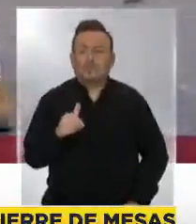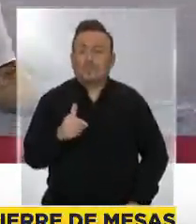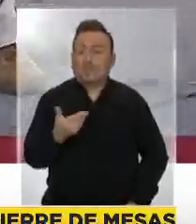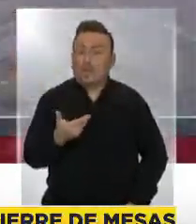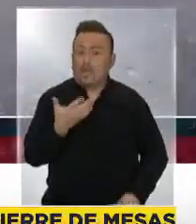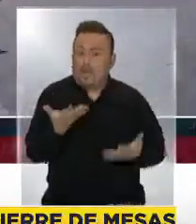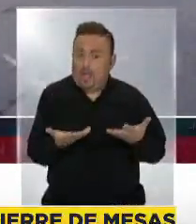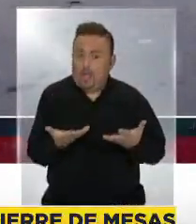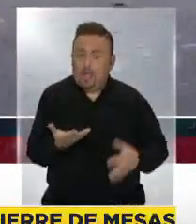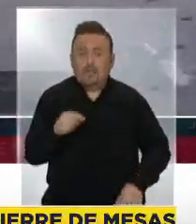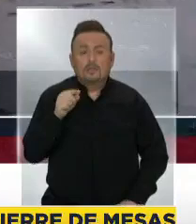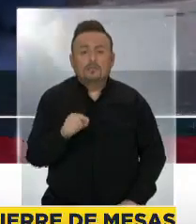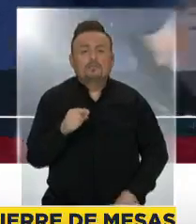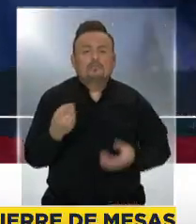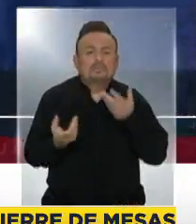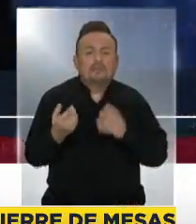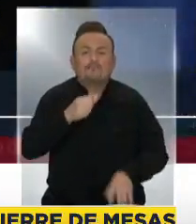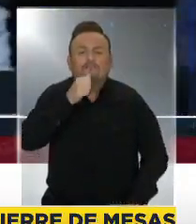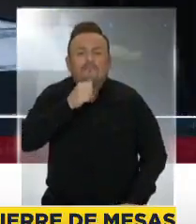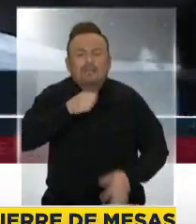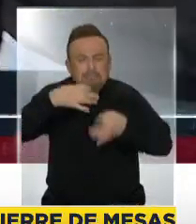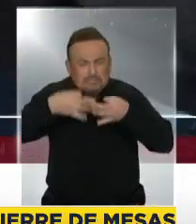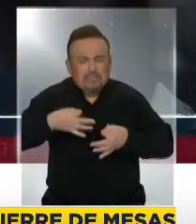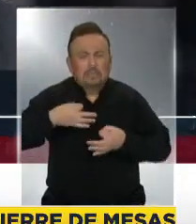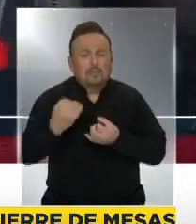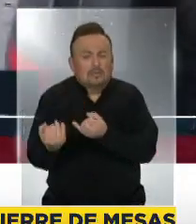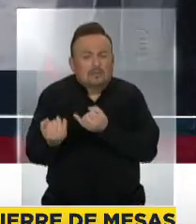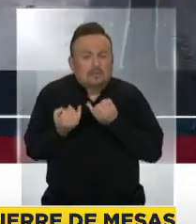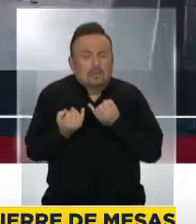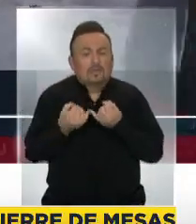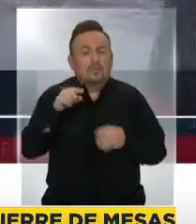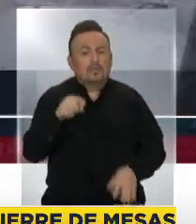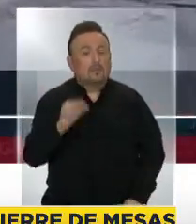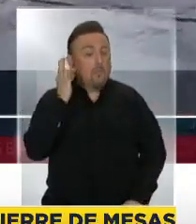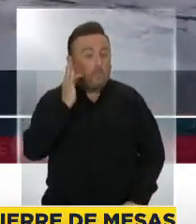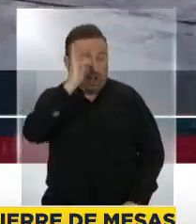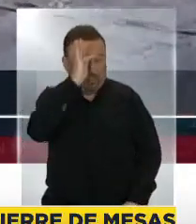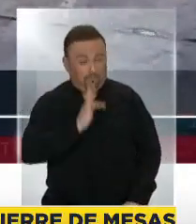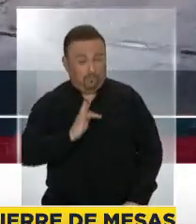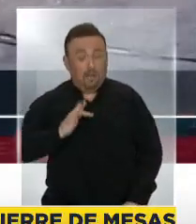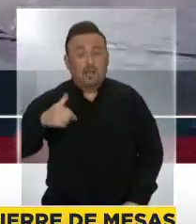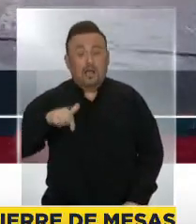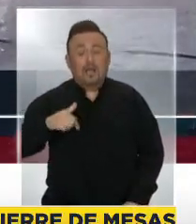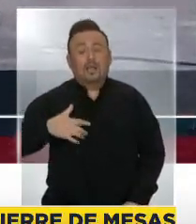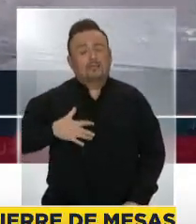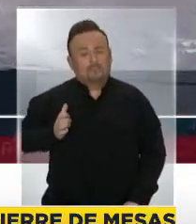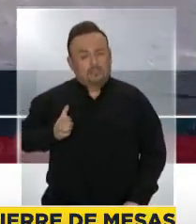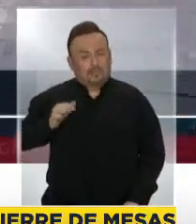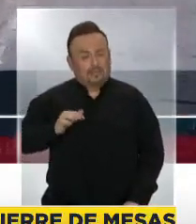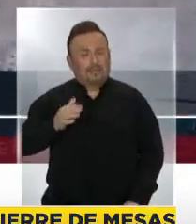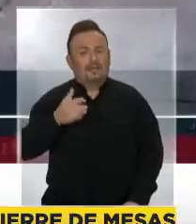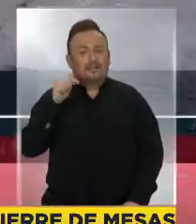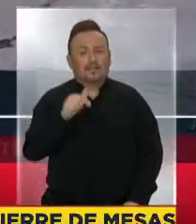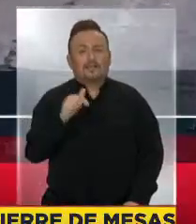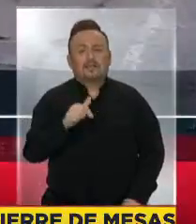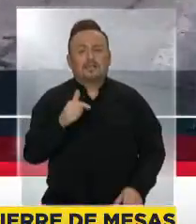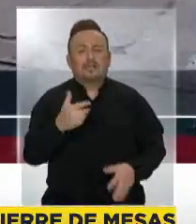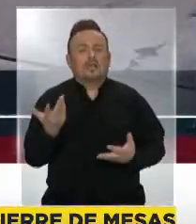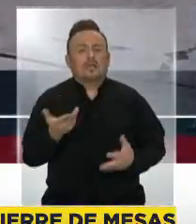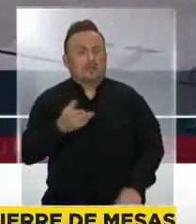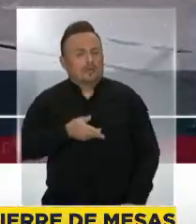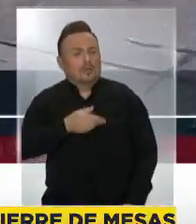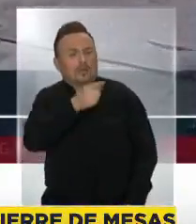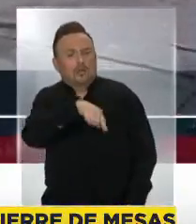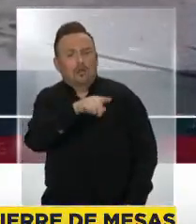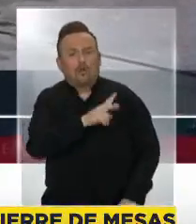posible, hasta ahora, ¿qué es lo que se sabe respecto del procedimiento en el que se encontraba esta funcionaria que deriva en este tiroteo que finalmente provoca